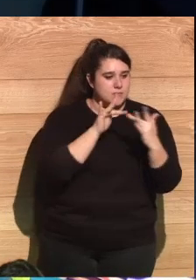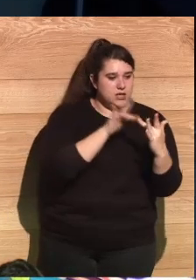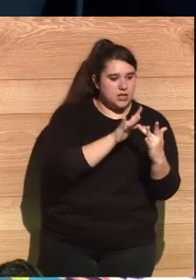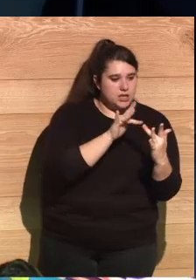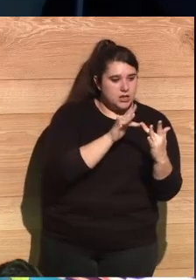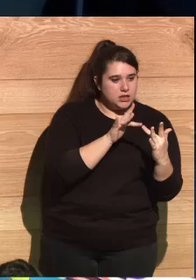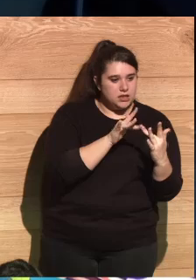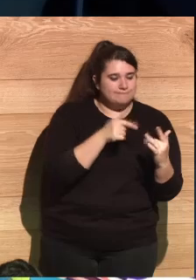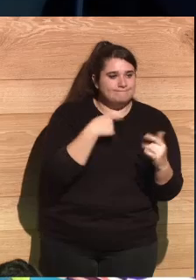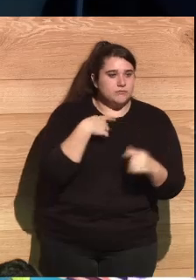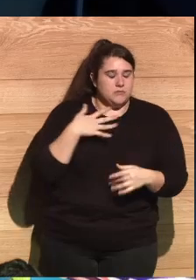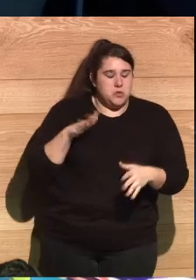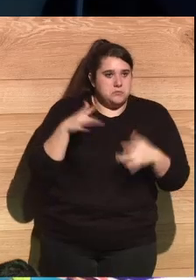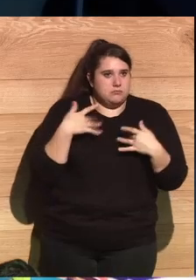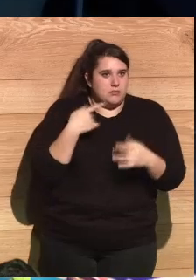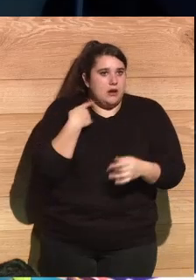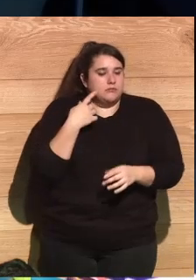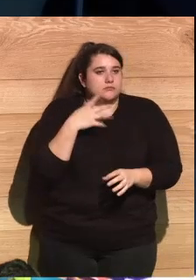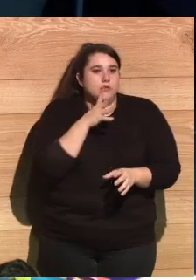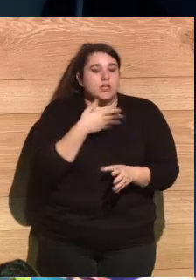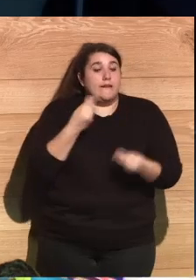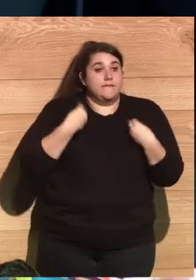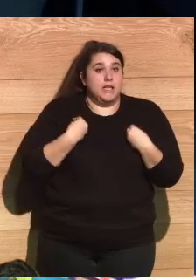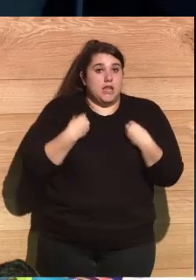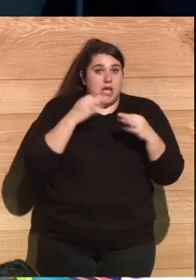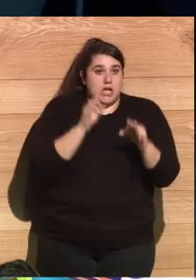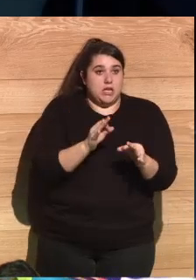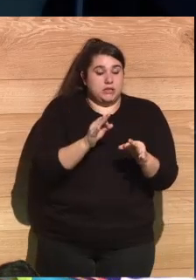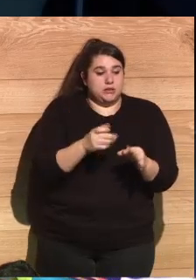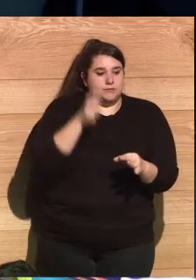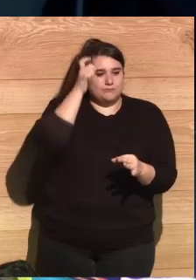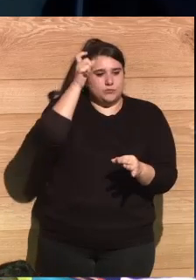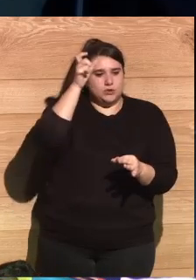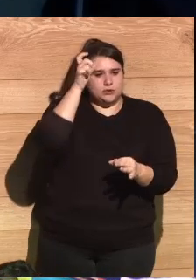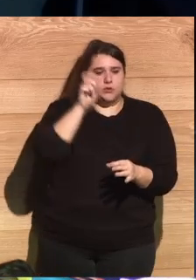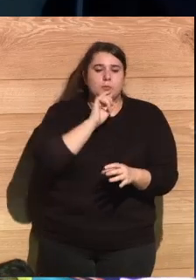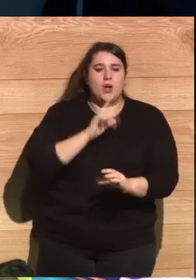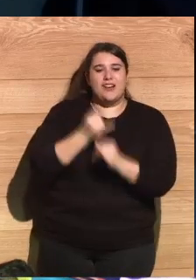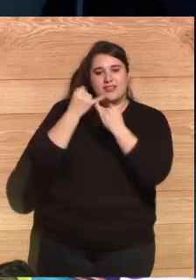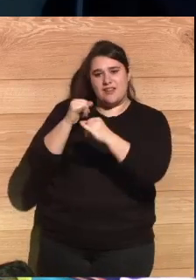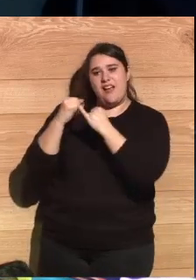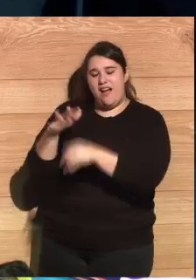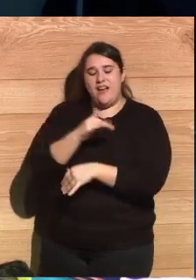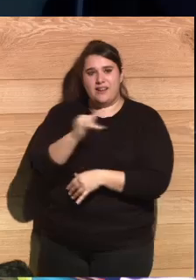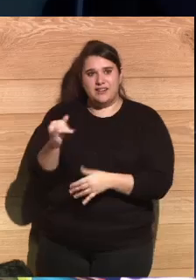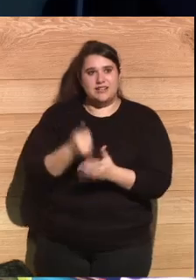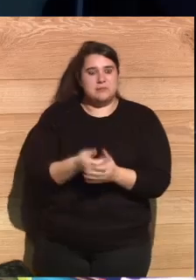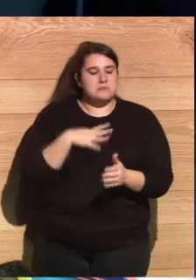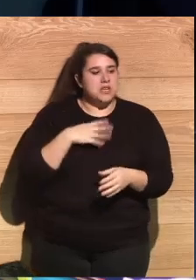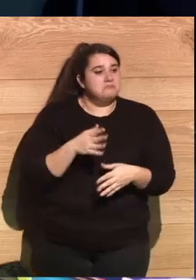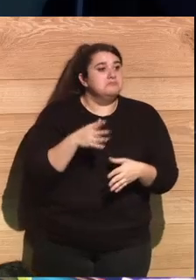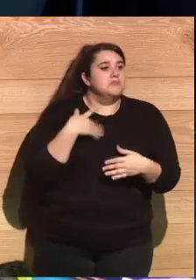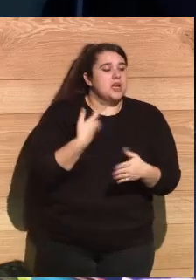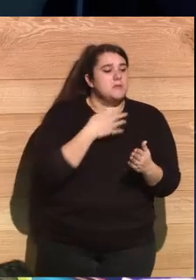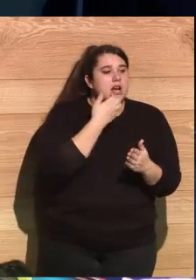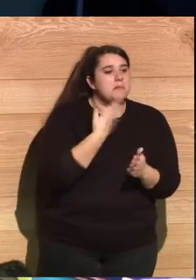es son parte de la vida. En los pueblos se les celebra, entonces a mí me impresiona y sale en la novela, vas a